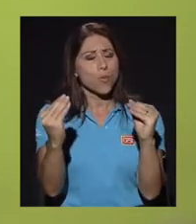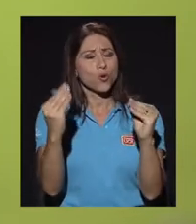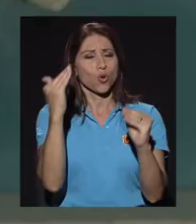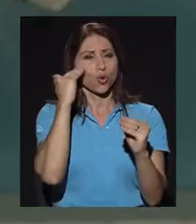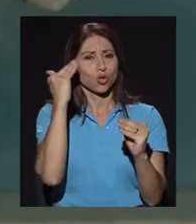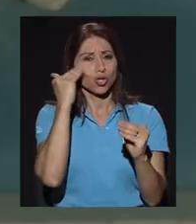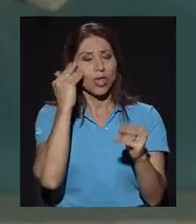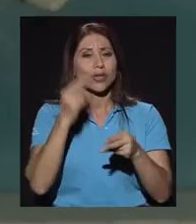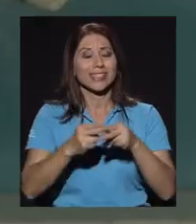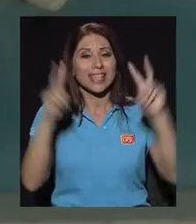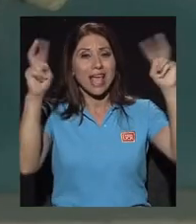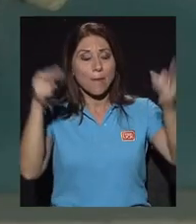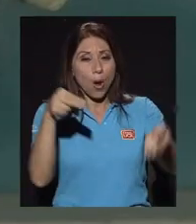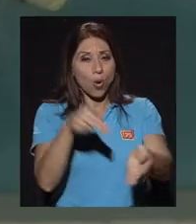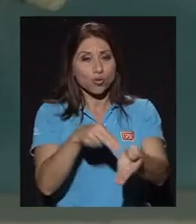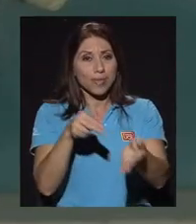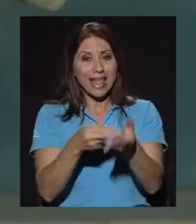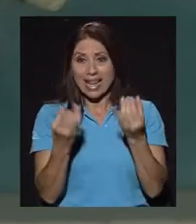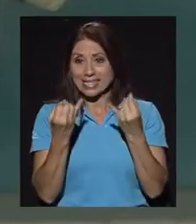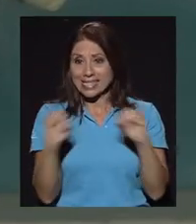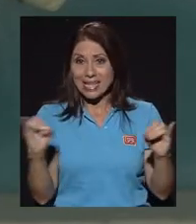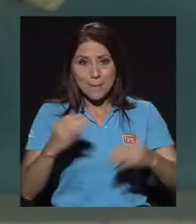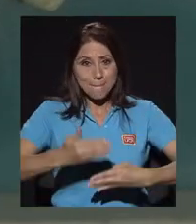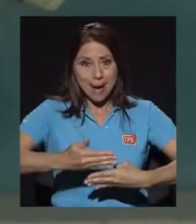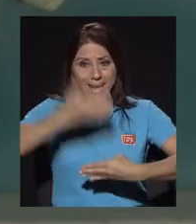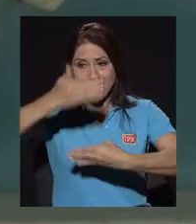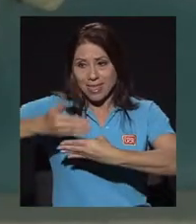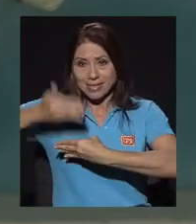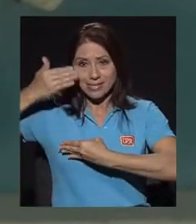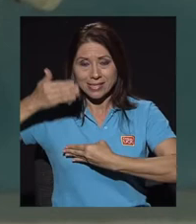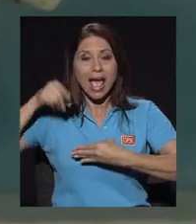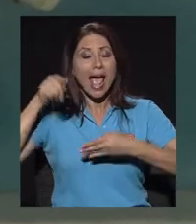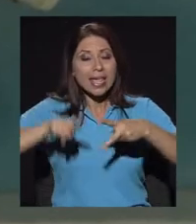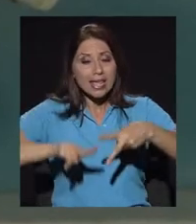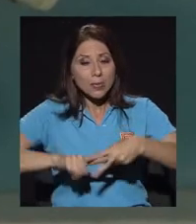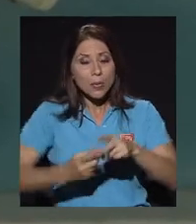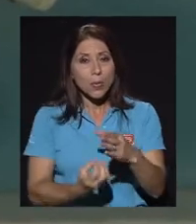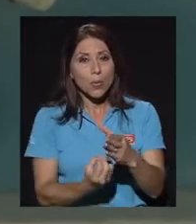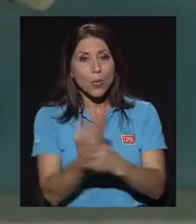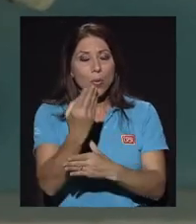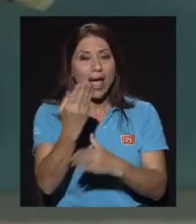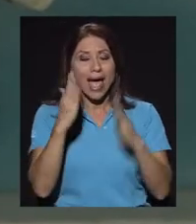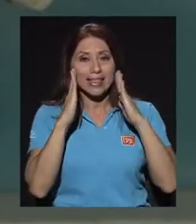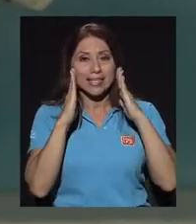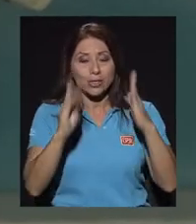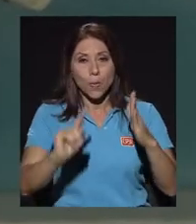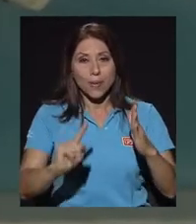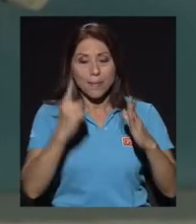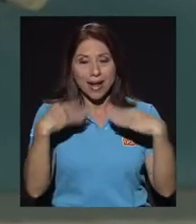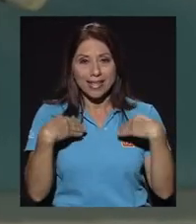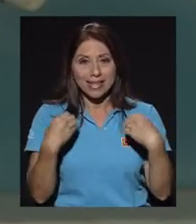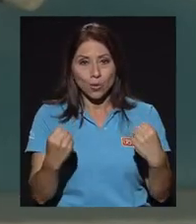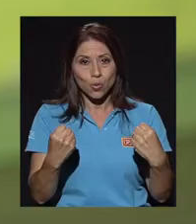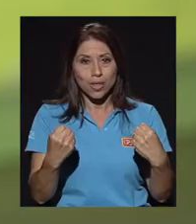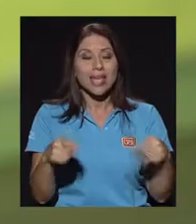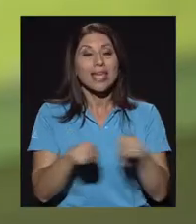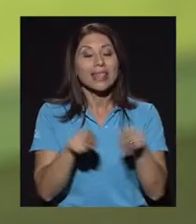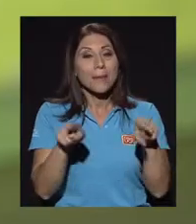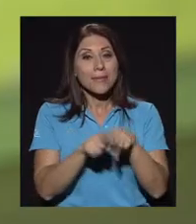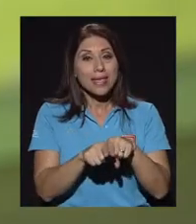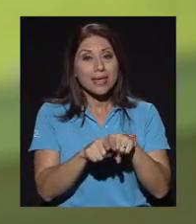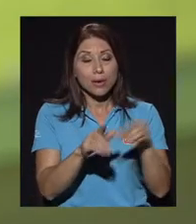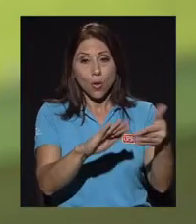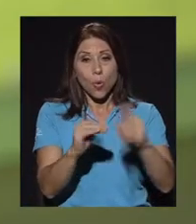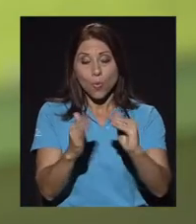Paredes, donde nació la atención primaria en salud y la organización de las comunidades